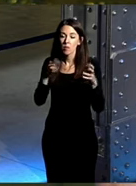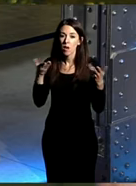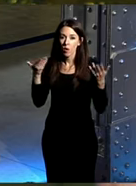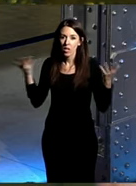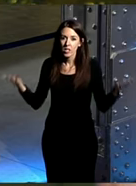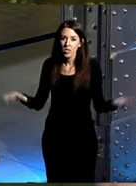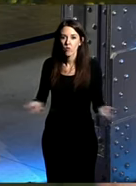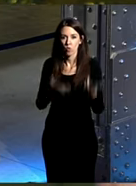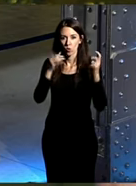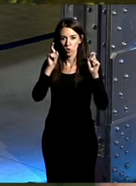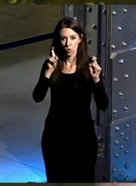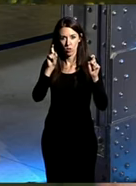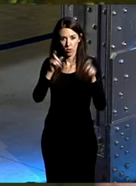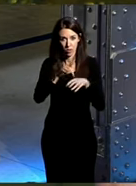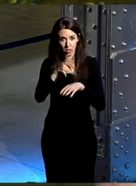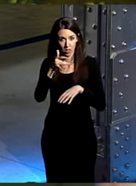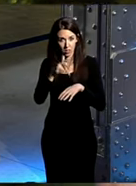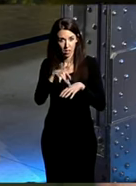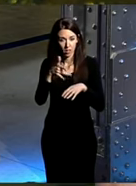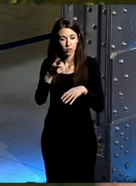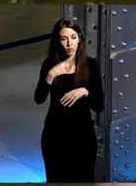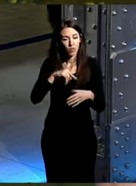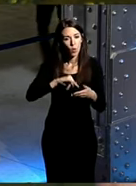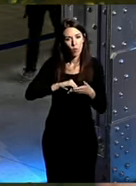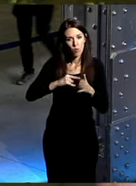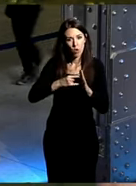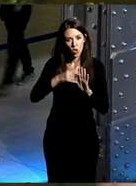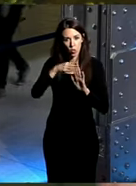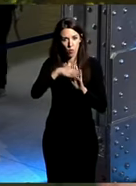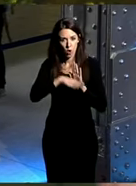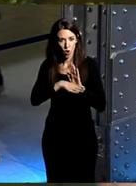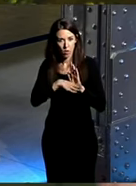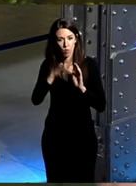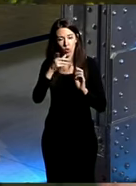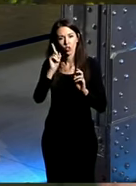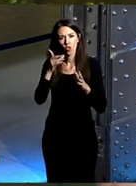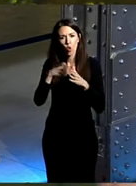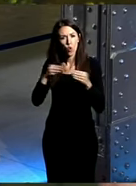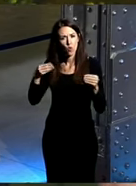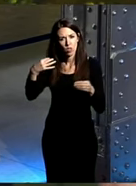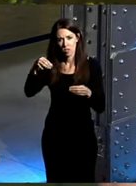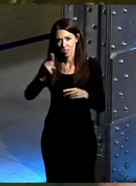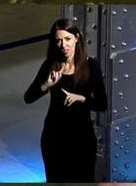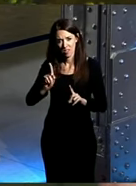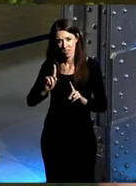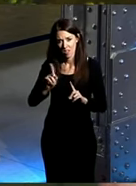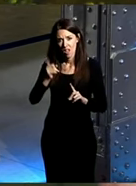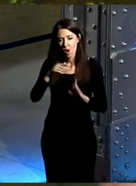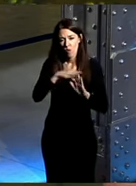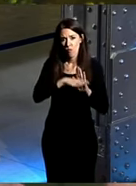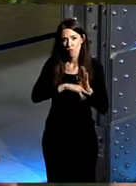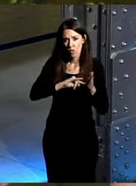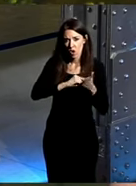impulso de la educación digital. Entonces tenemos proyectos y programas, porque no solo es la universidad, tenemos proyectos y